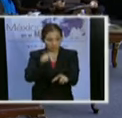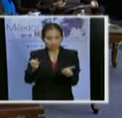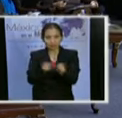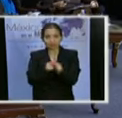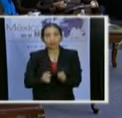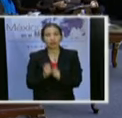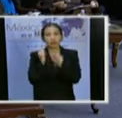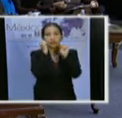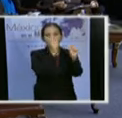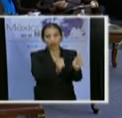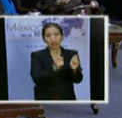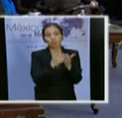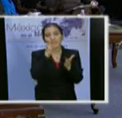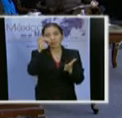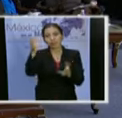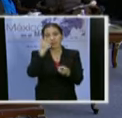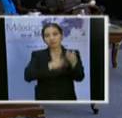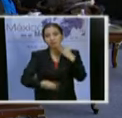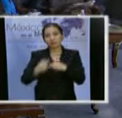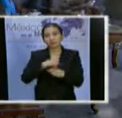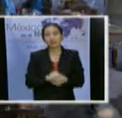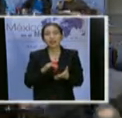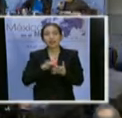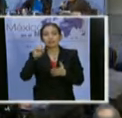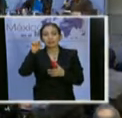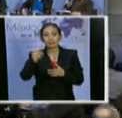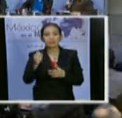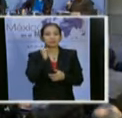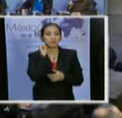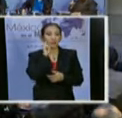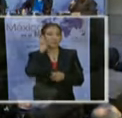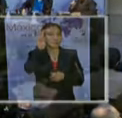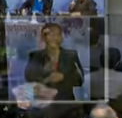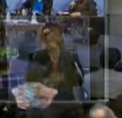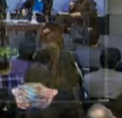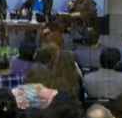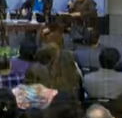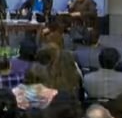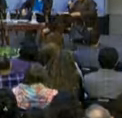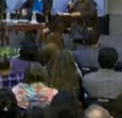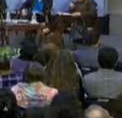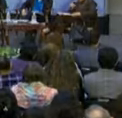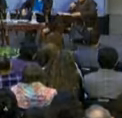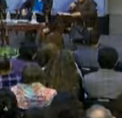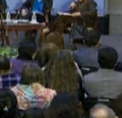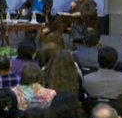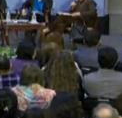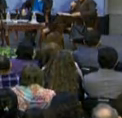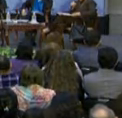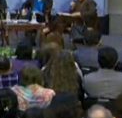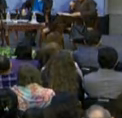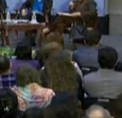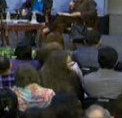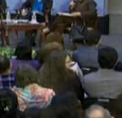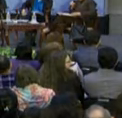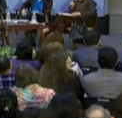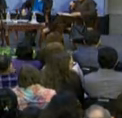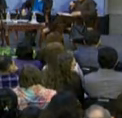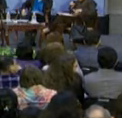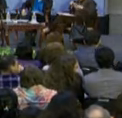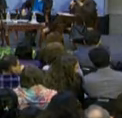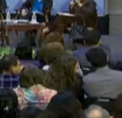la palabra y muchísimas gracias por estar conmigo. No, gracias a ti, senadora. De veras es un honor y es un gusto poder estar con ustedes el